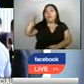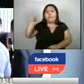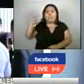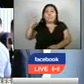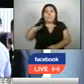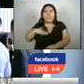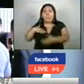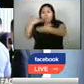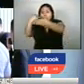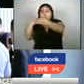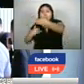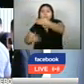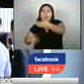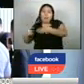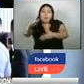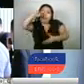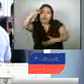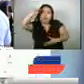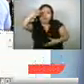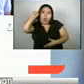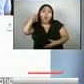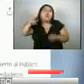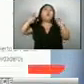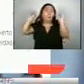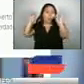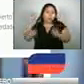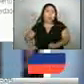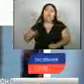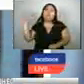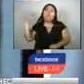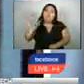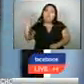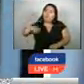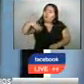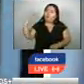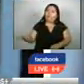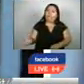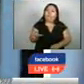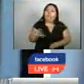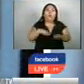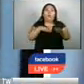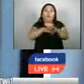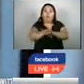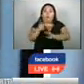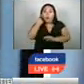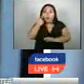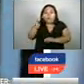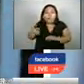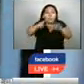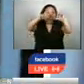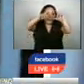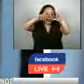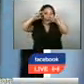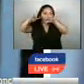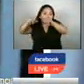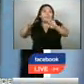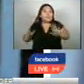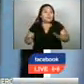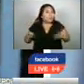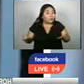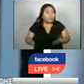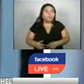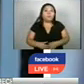parte de la planilla legislativa y que él tiene autorización para ingresar al lugar. Ahí se pueden observar las imágenes y lo que